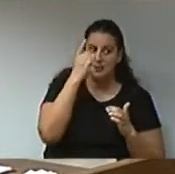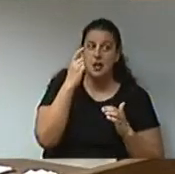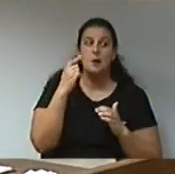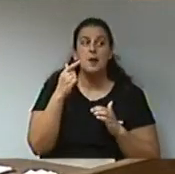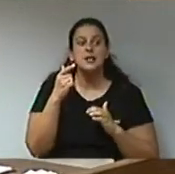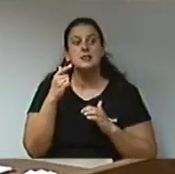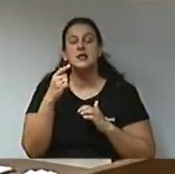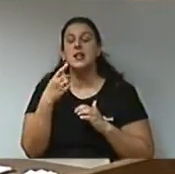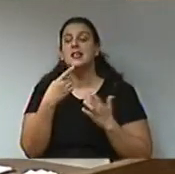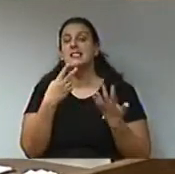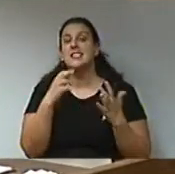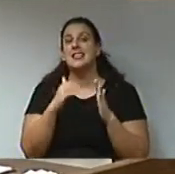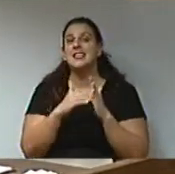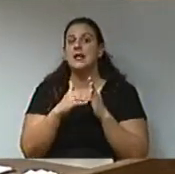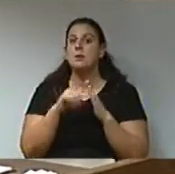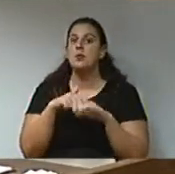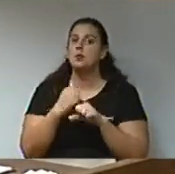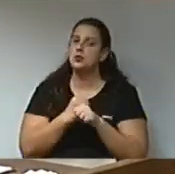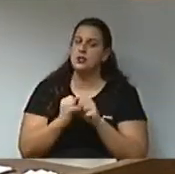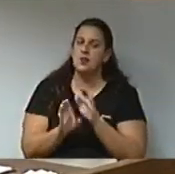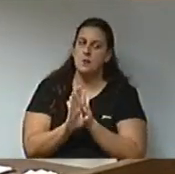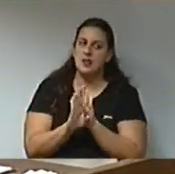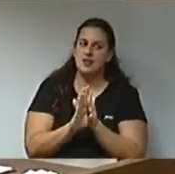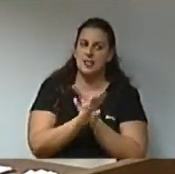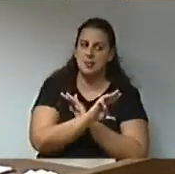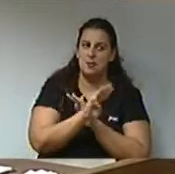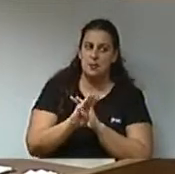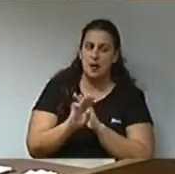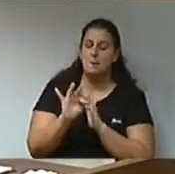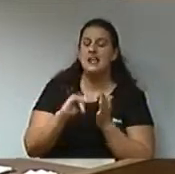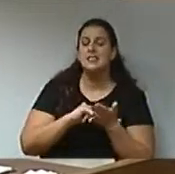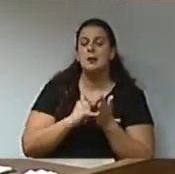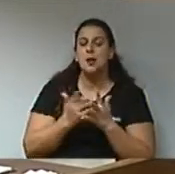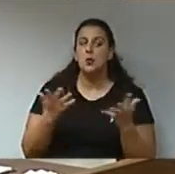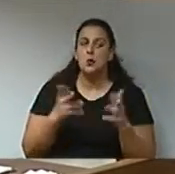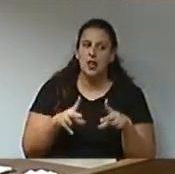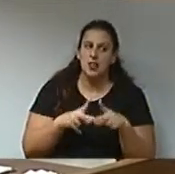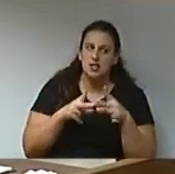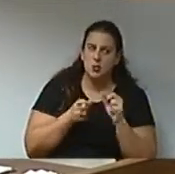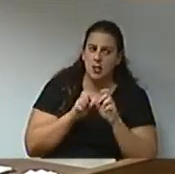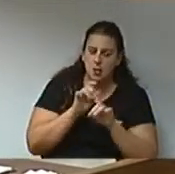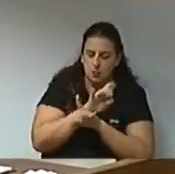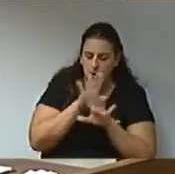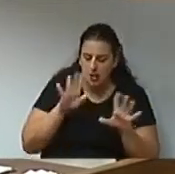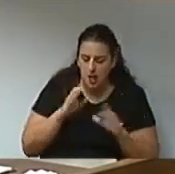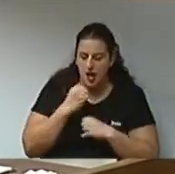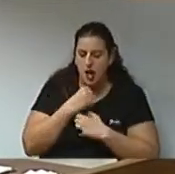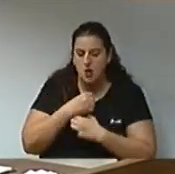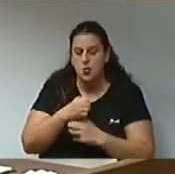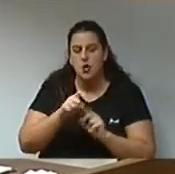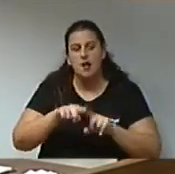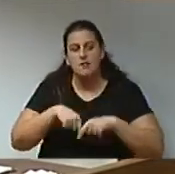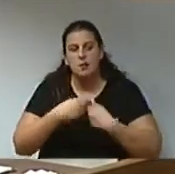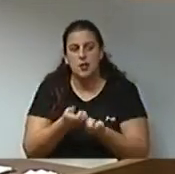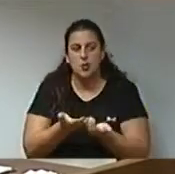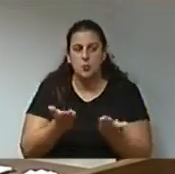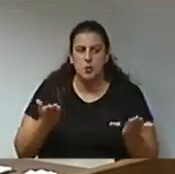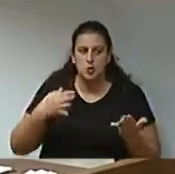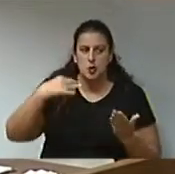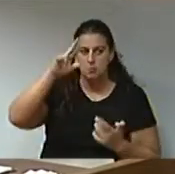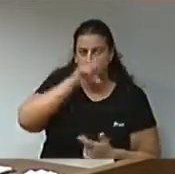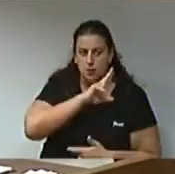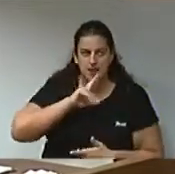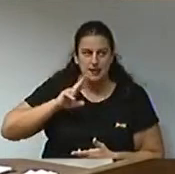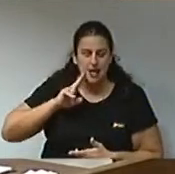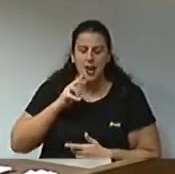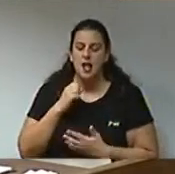trabajo. En segundo lugar, hay que abordar un plan de urgencia social clarísima, con ayudas a familias numerosas y monoparentales, ayudas a la pobreza